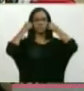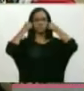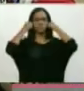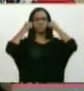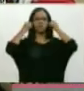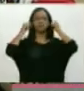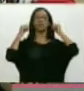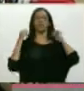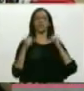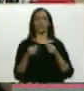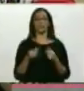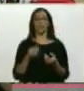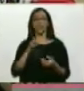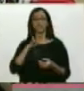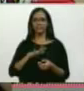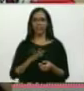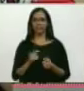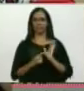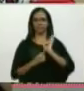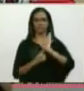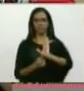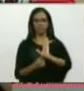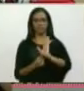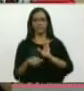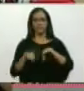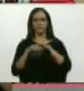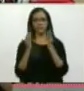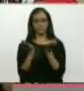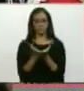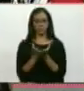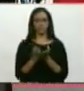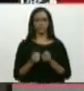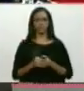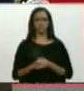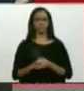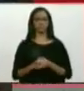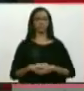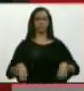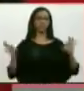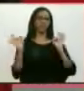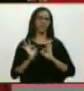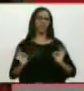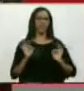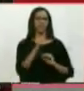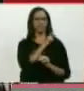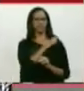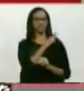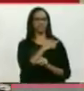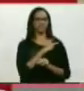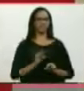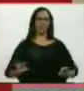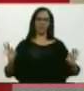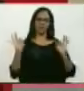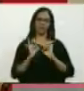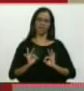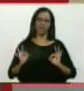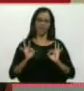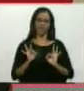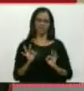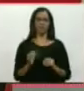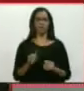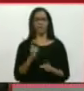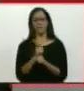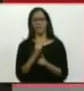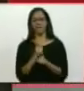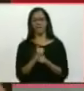ha quedado demostrado ante el mundo la nada autoridad, la nada competencia y el ridículo